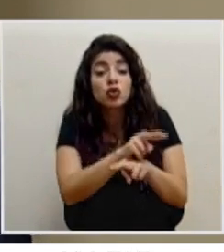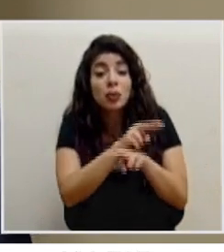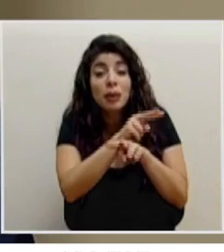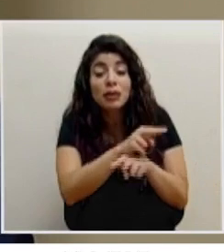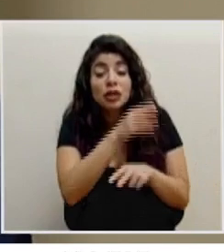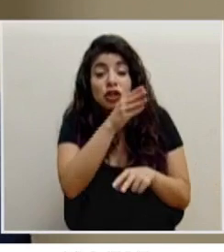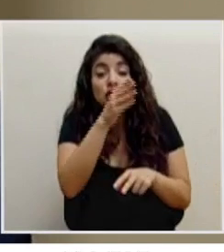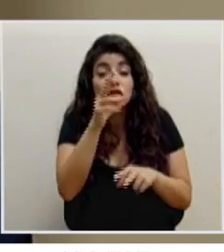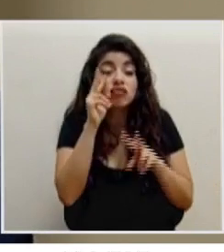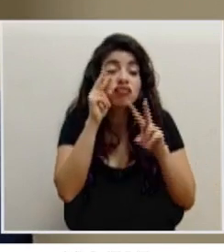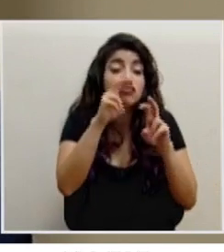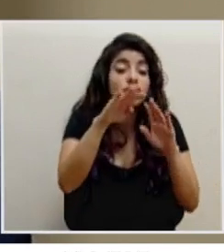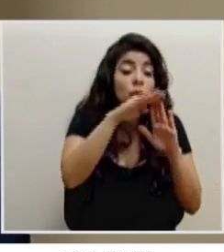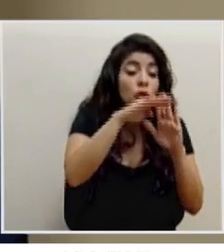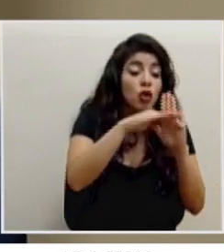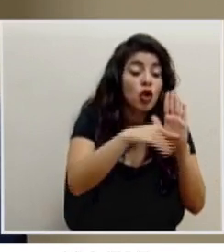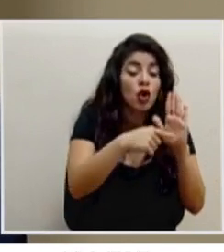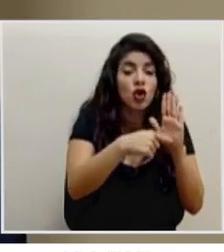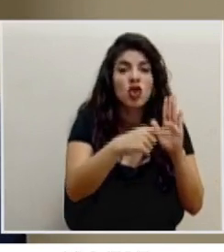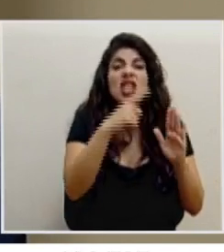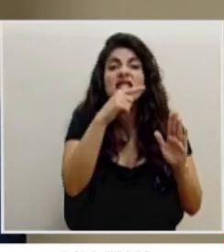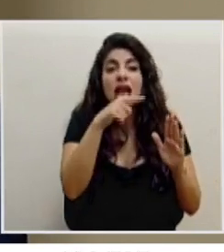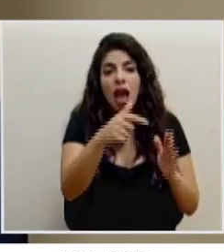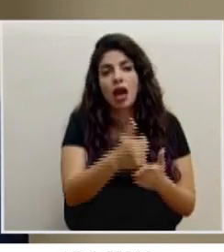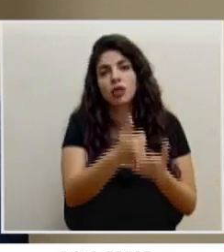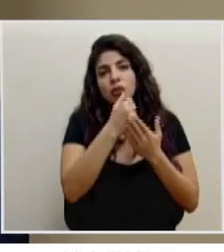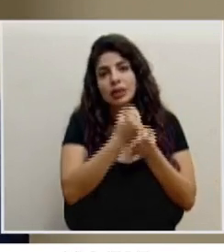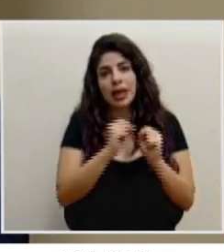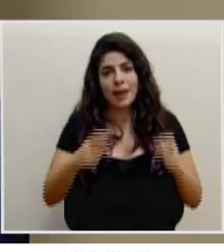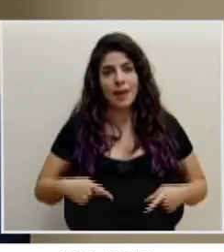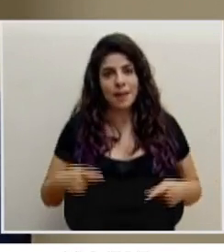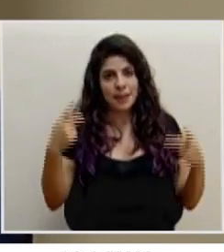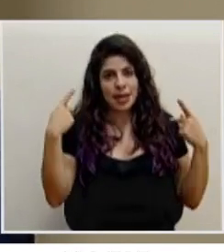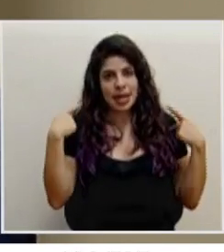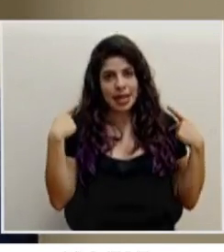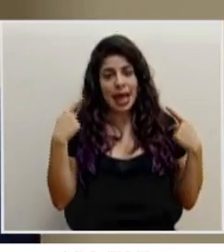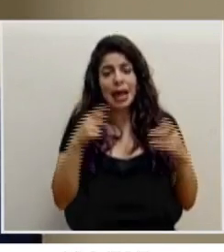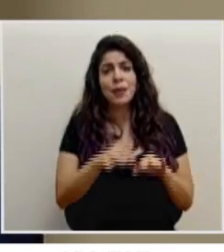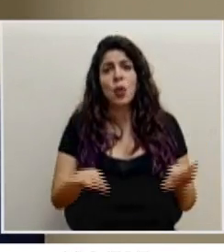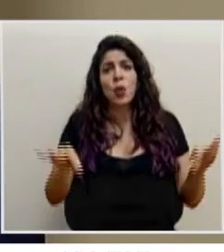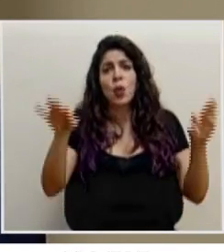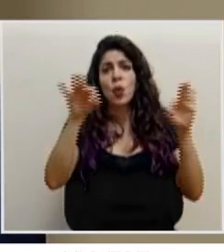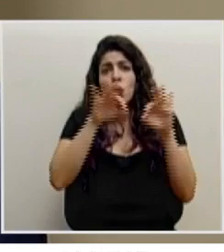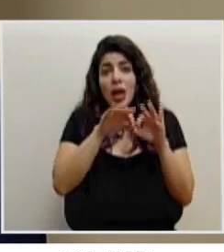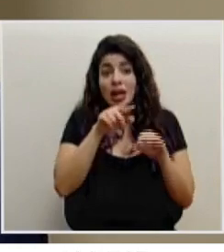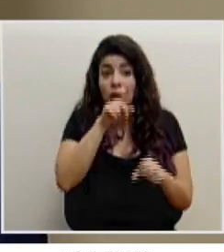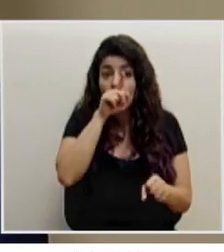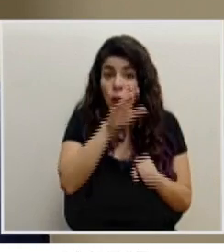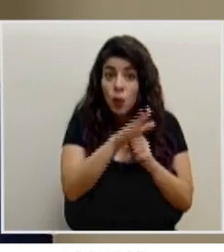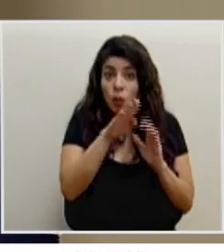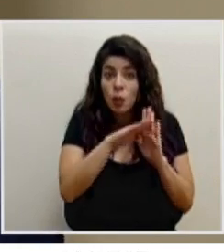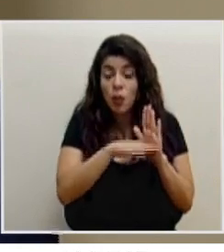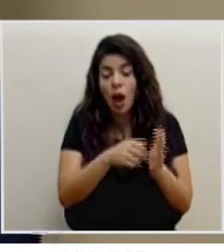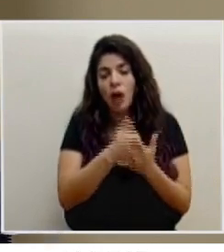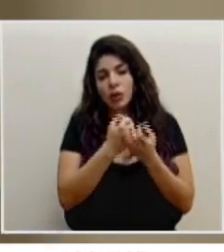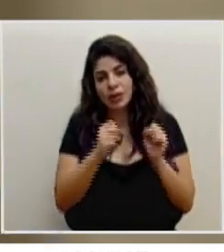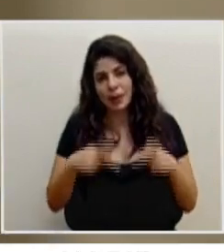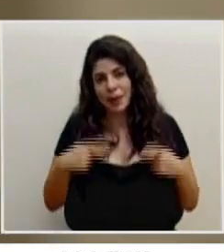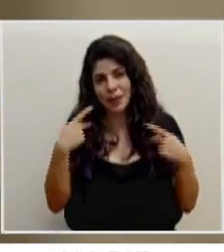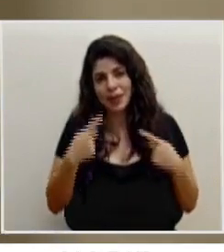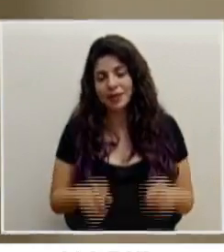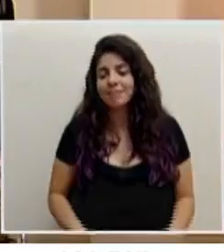hacer de los protocolos en Semana Santa van a salvar vidas. Son cosas importantes, y todo el cumplimiento que podamos dar van a salvar vidas.